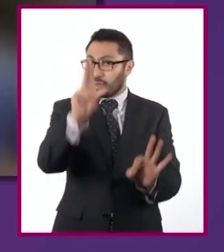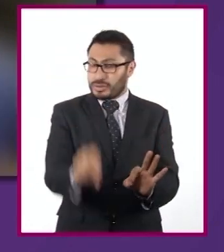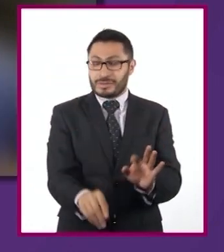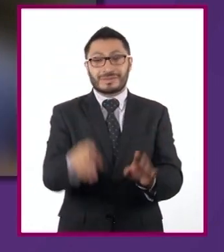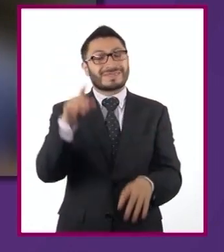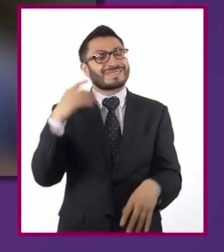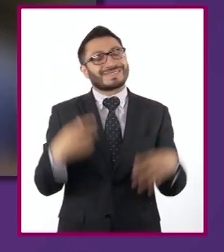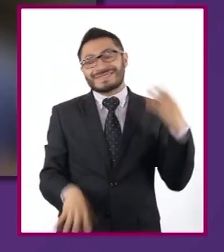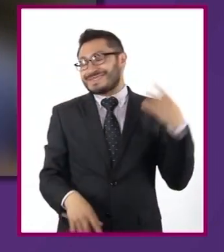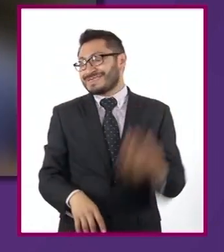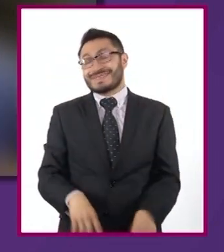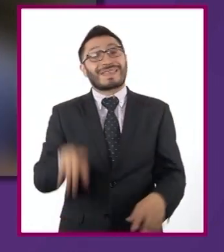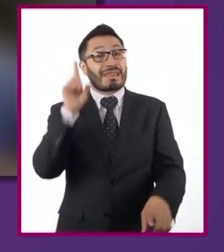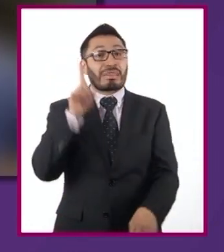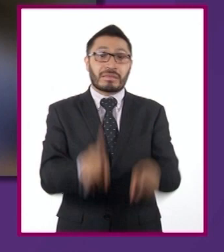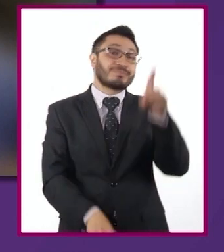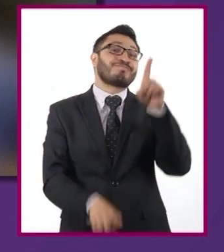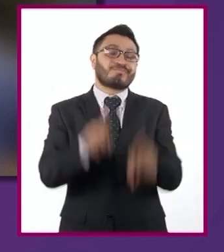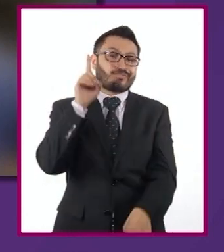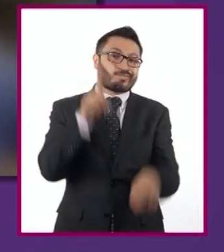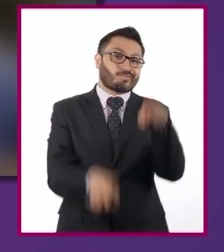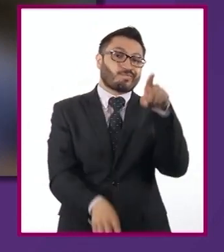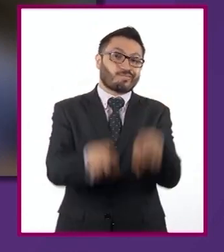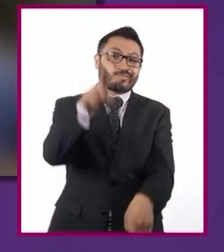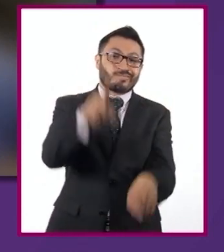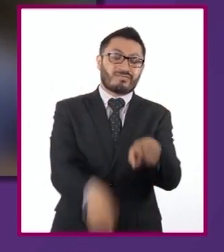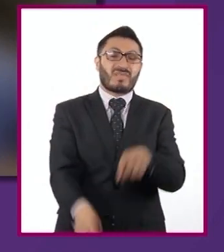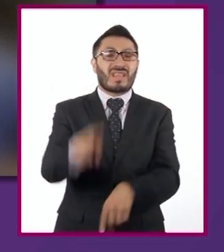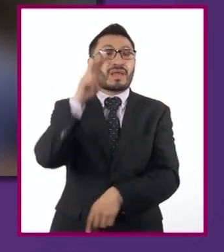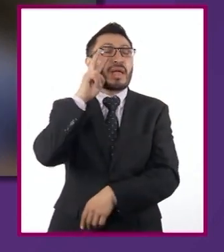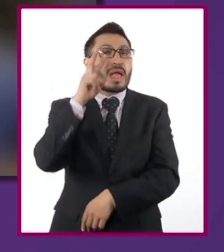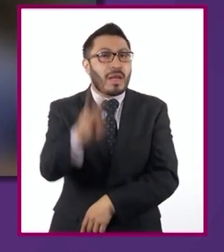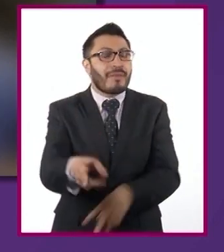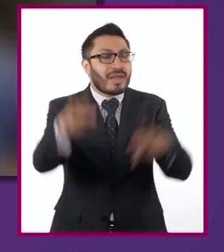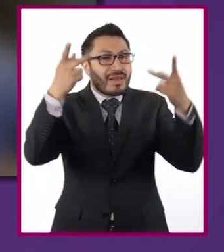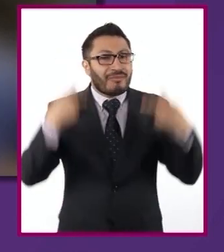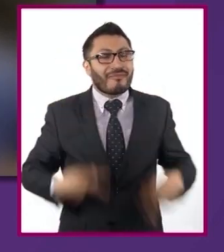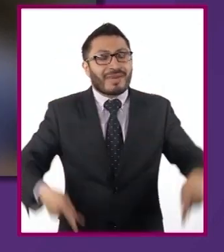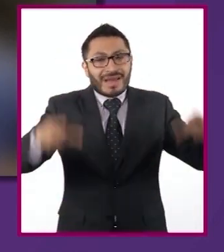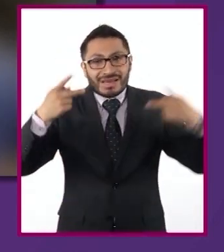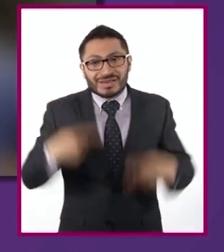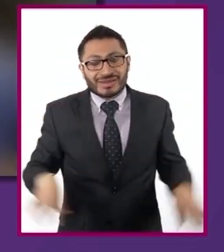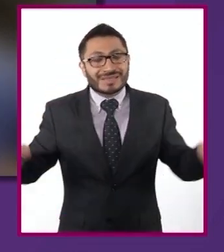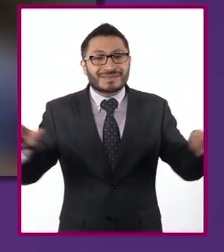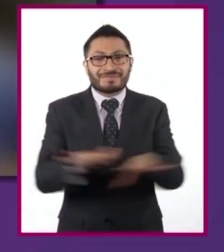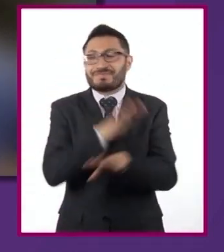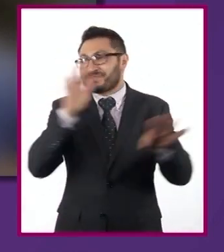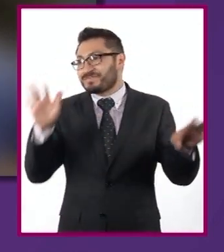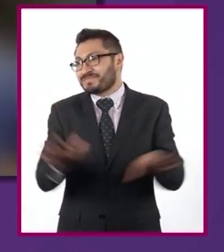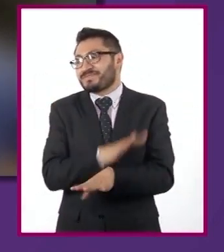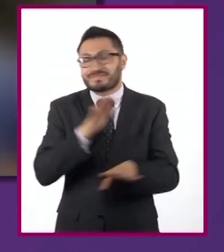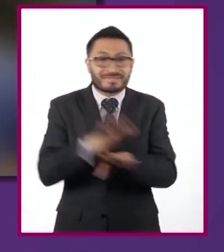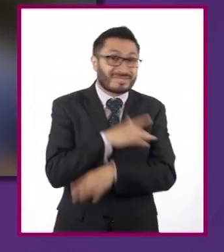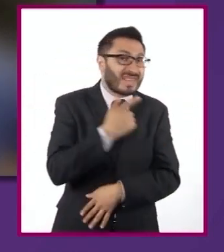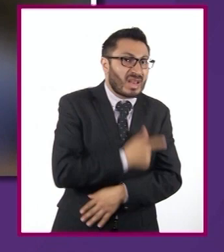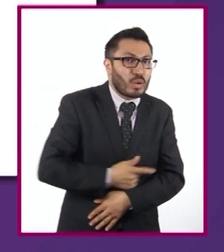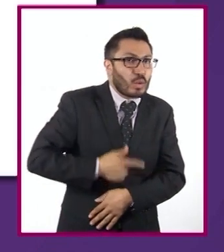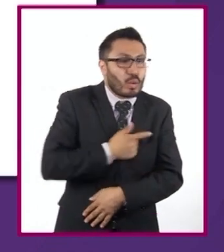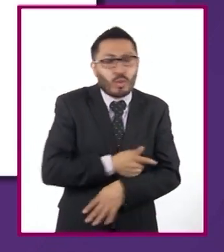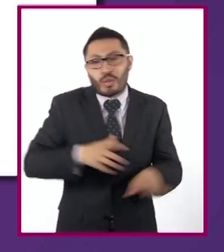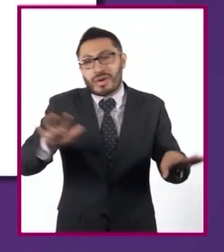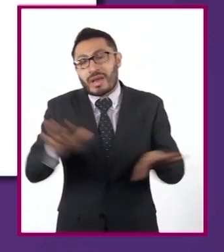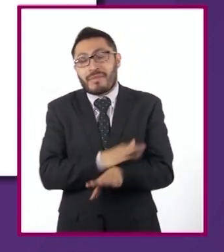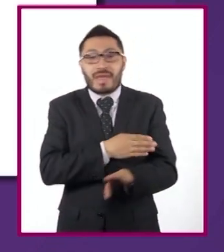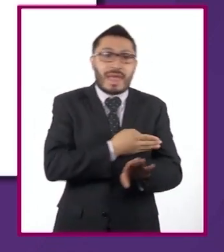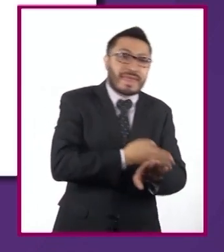Es completamente relativo. La percepción de las personas cambia constantemente. El negro